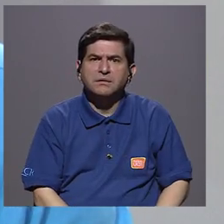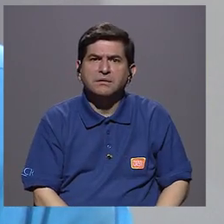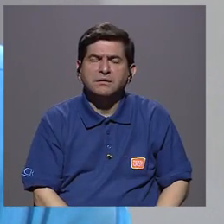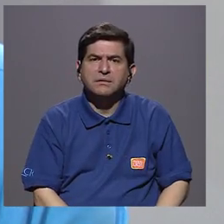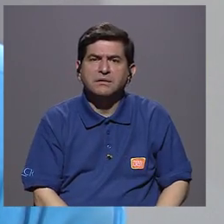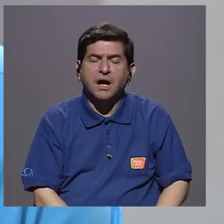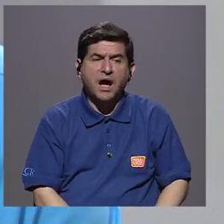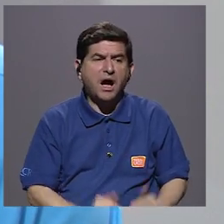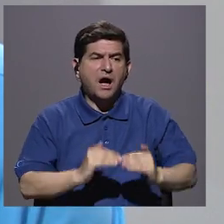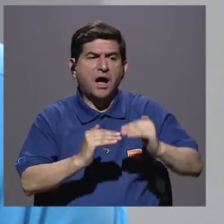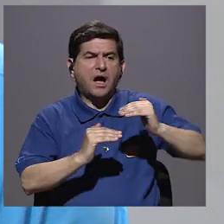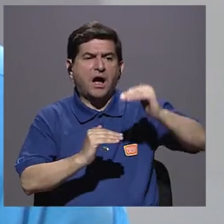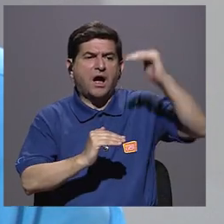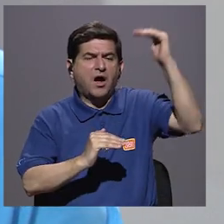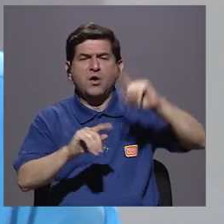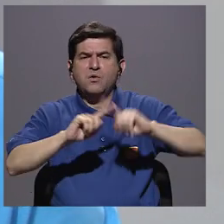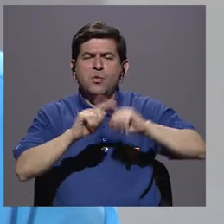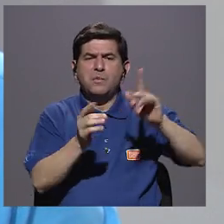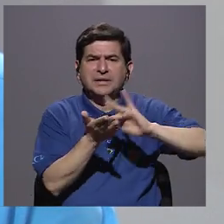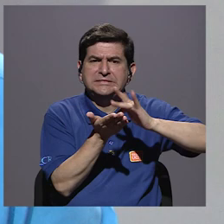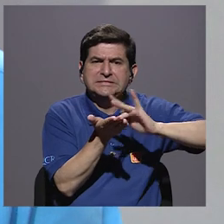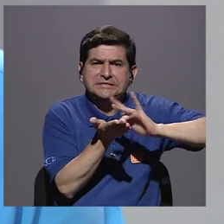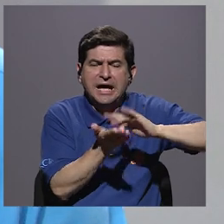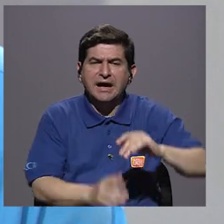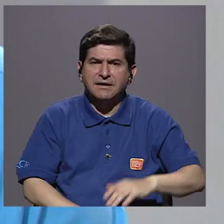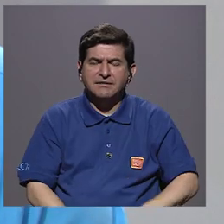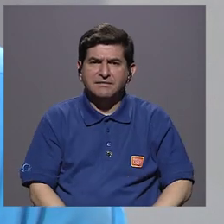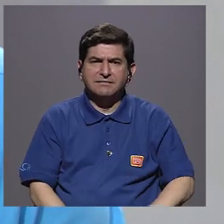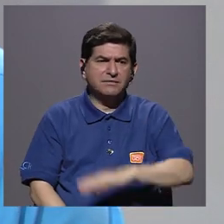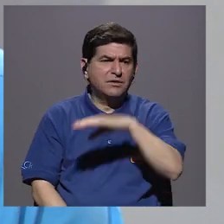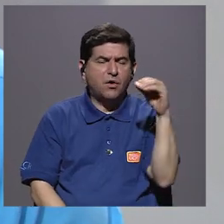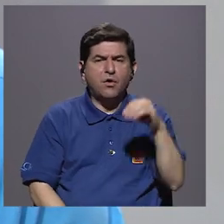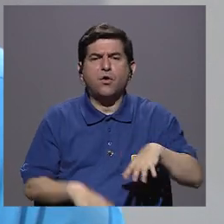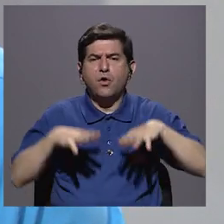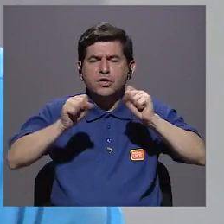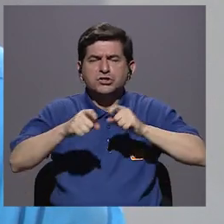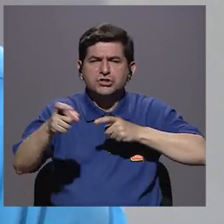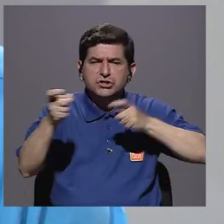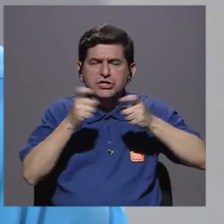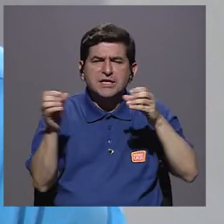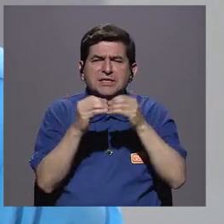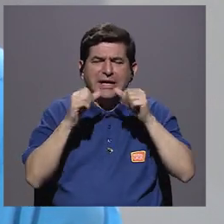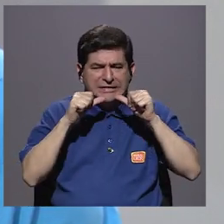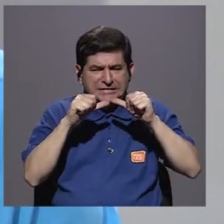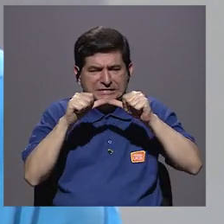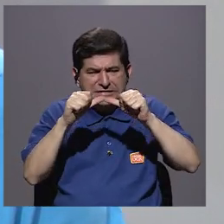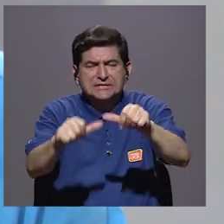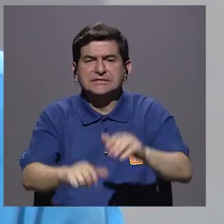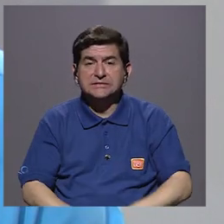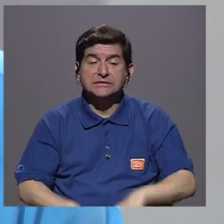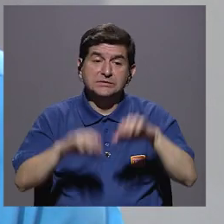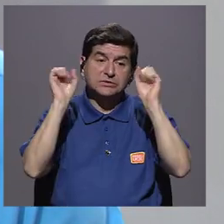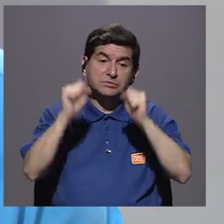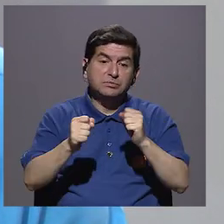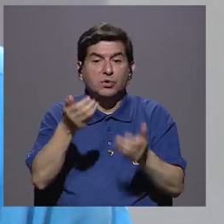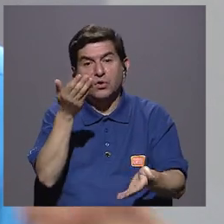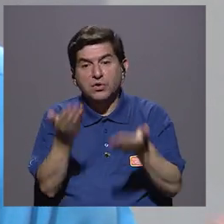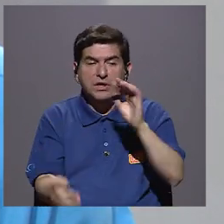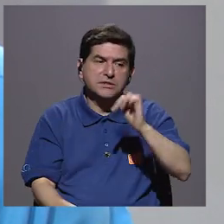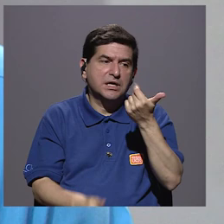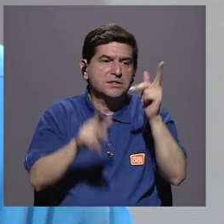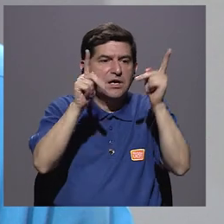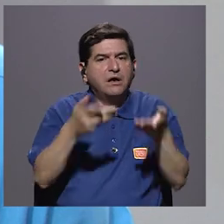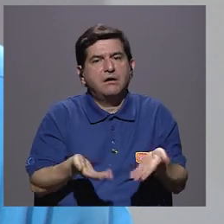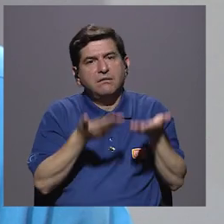que subir dosis de ciertos medicamentos, tiene que estar en citas de control más seguidas, que podríamos destinársela